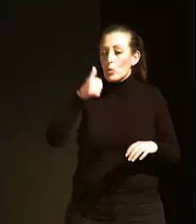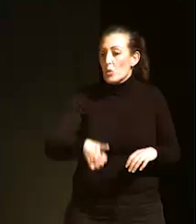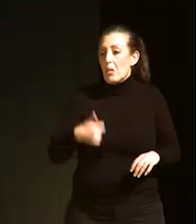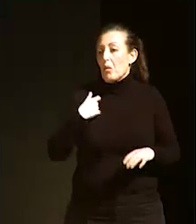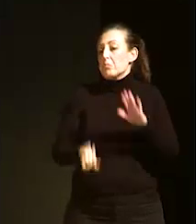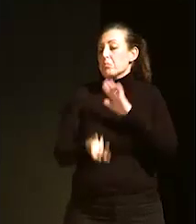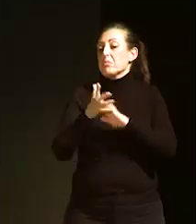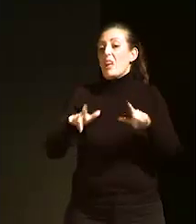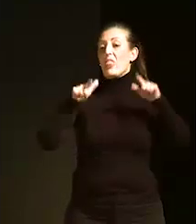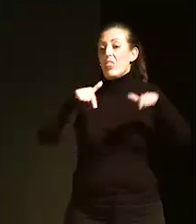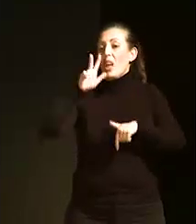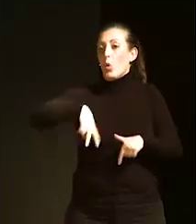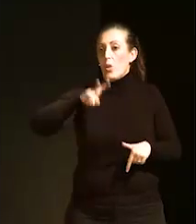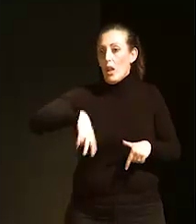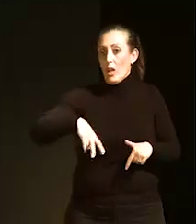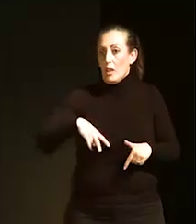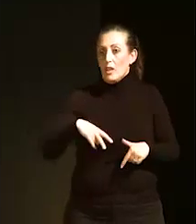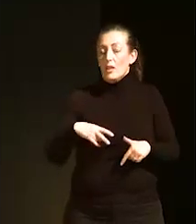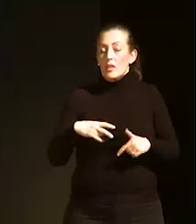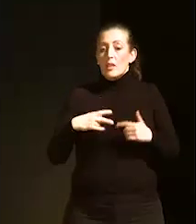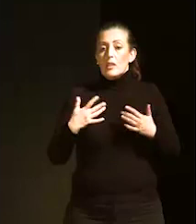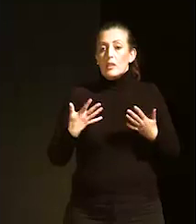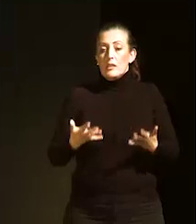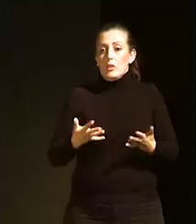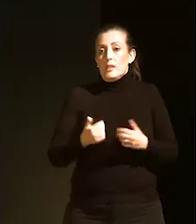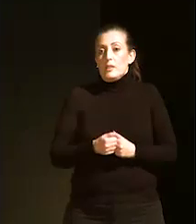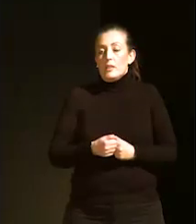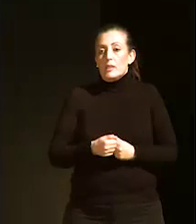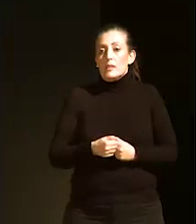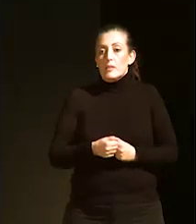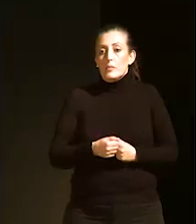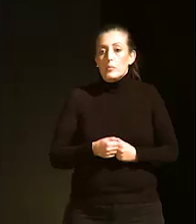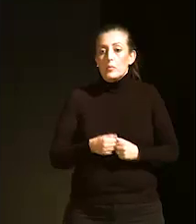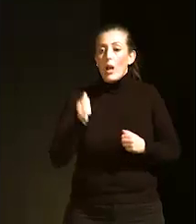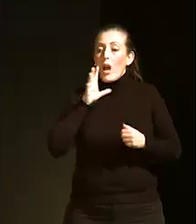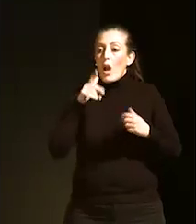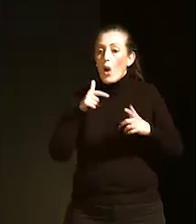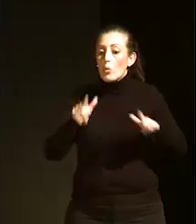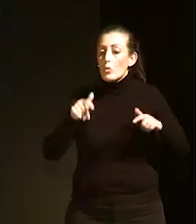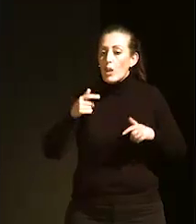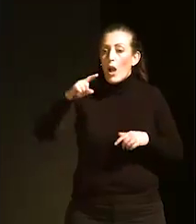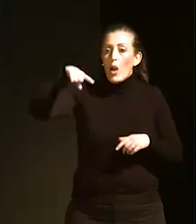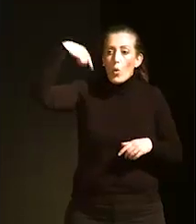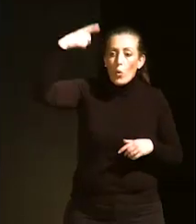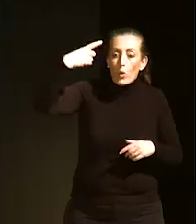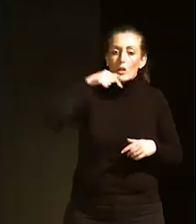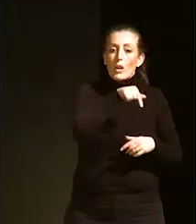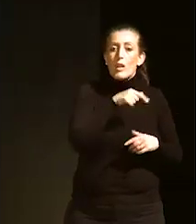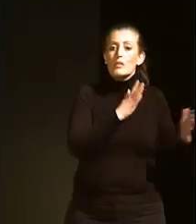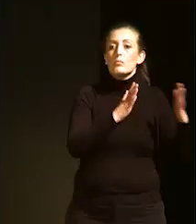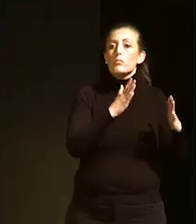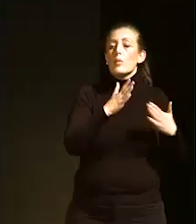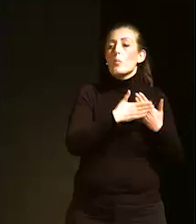en la escena en donde se encuentran la cultura la contemporaneidad